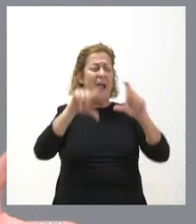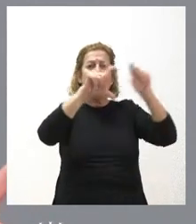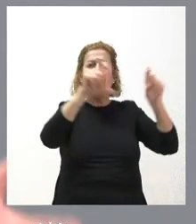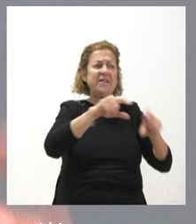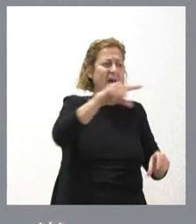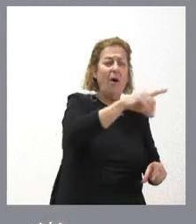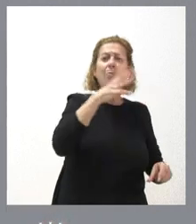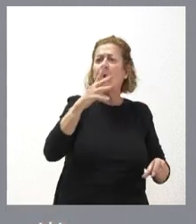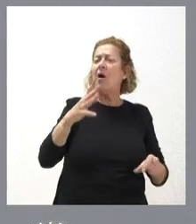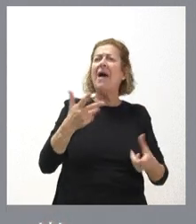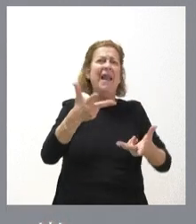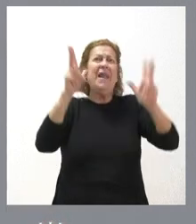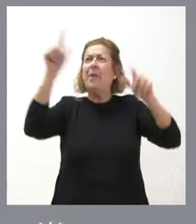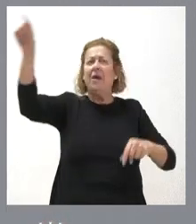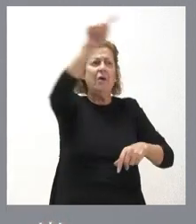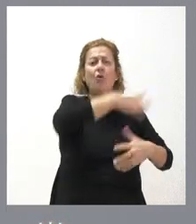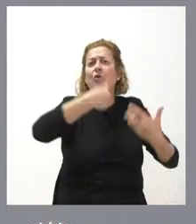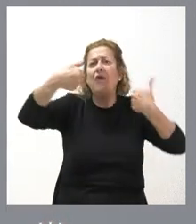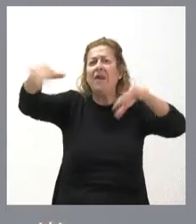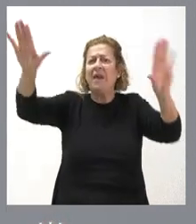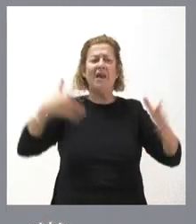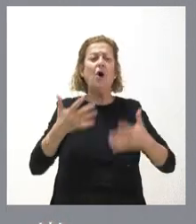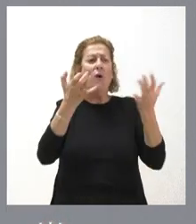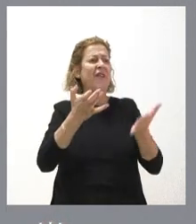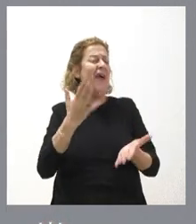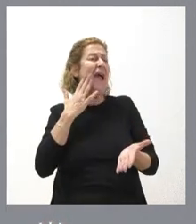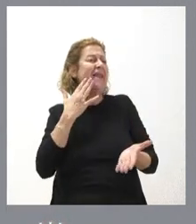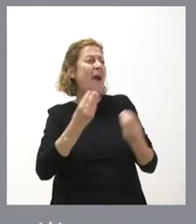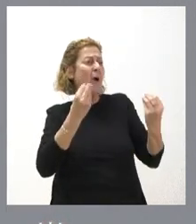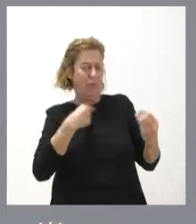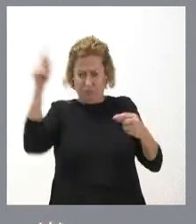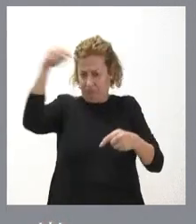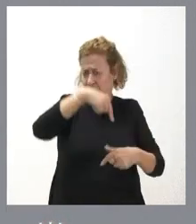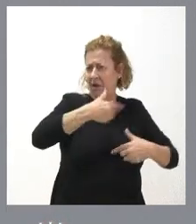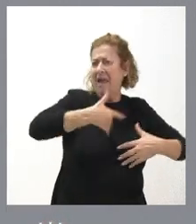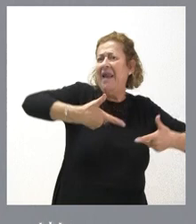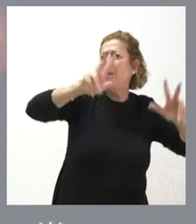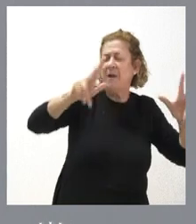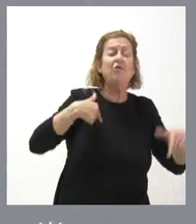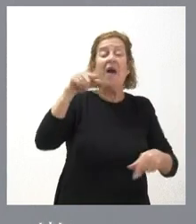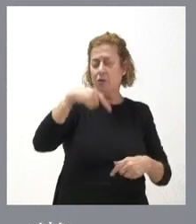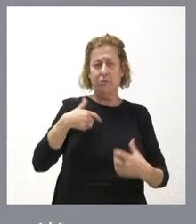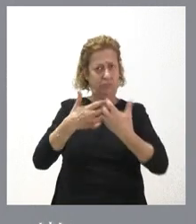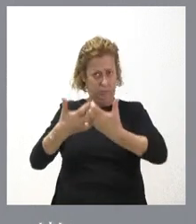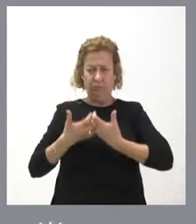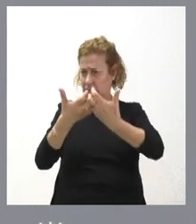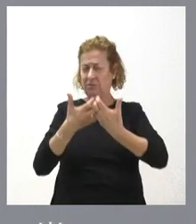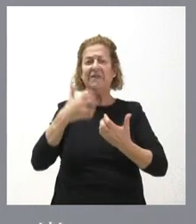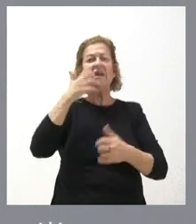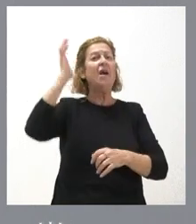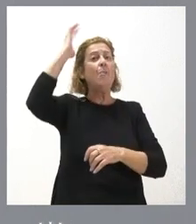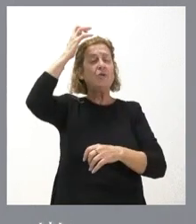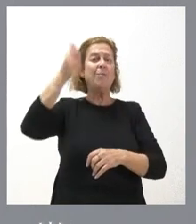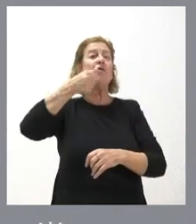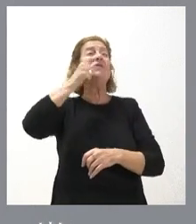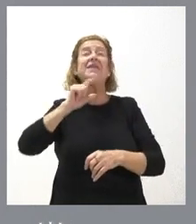por instalarse en libertad en un territorio que le ofrece mejores garantías que otro ahí Seremos muy beligerantes Y si tanto pusd Demon como Sánchez piensan